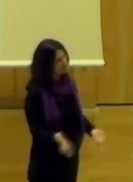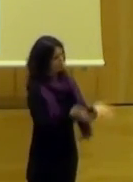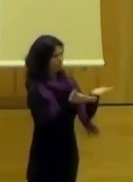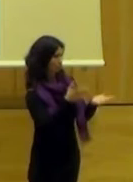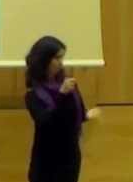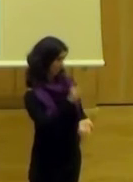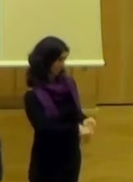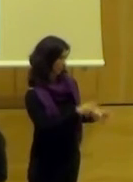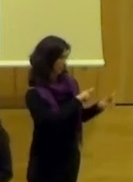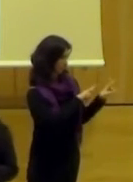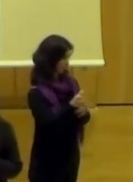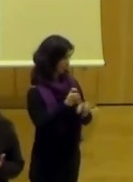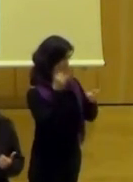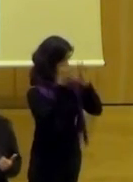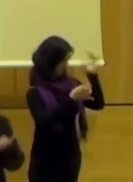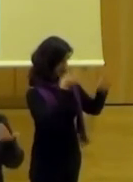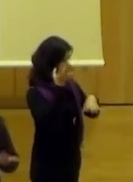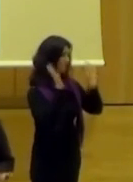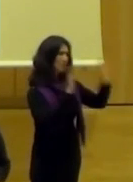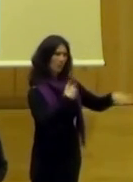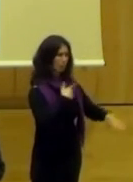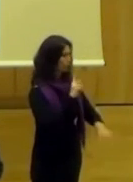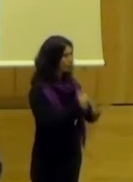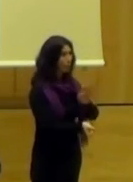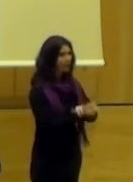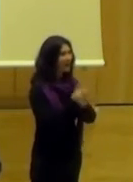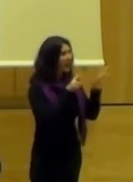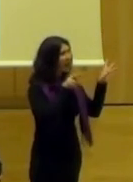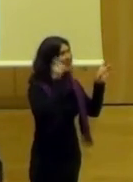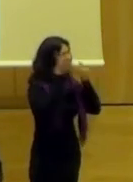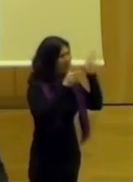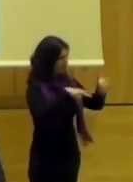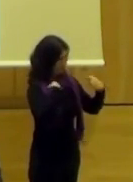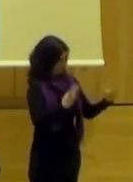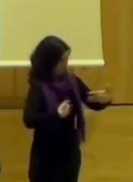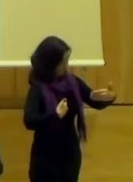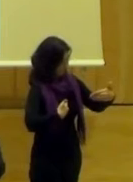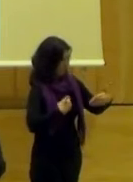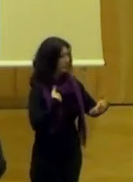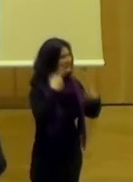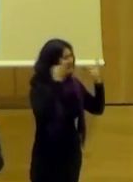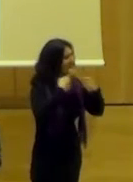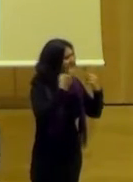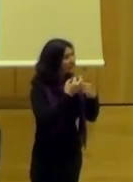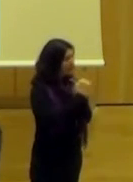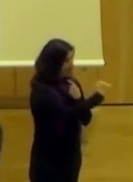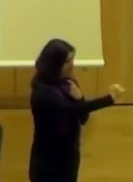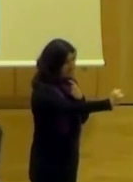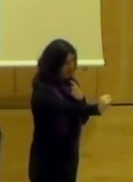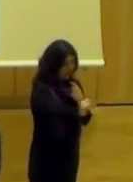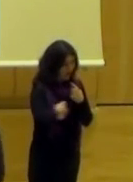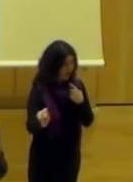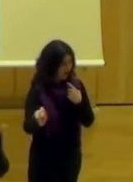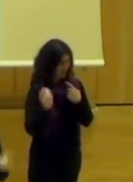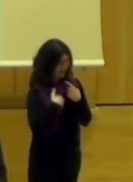impulsar también nuevas iniciativas. Pero nosotros no creamos iniciativas nuevas, sino que intentamos tomar lo que ya